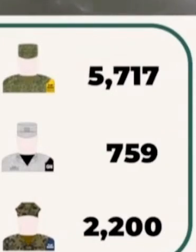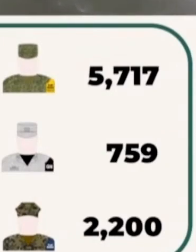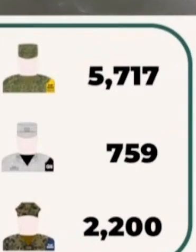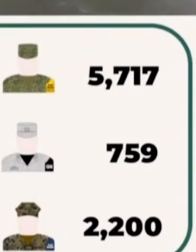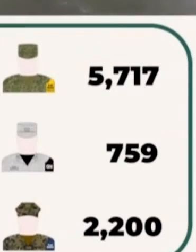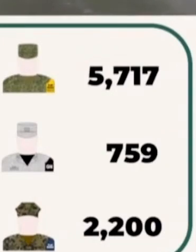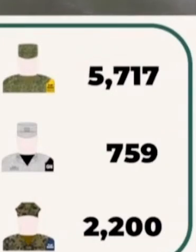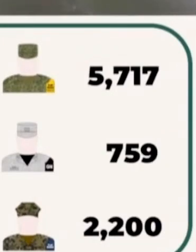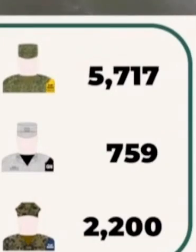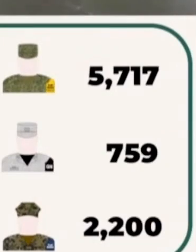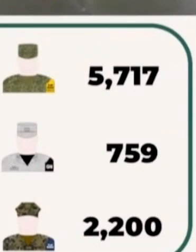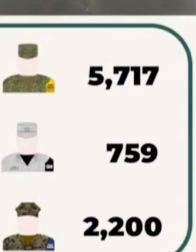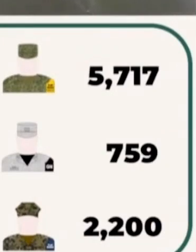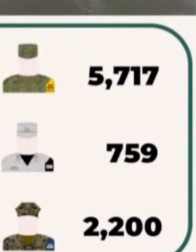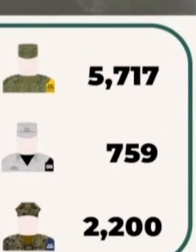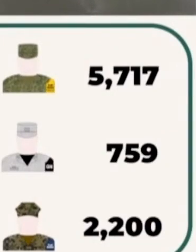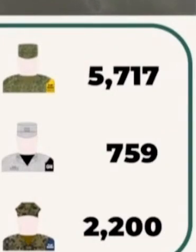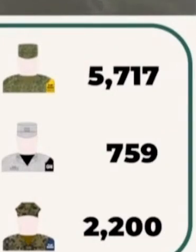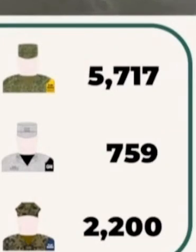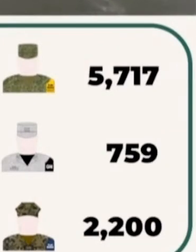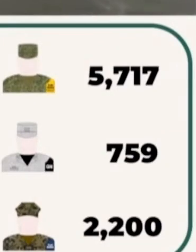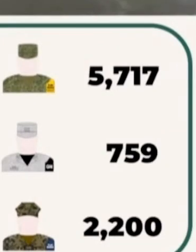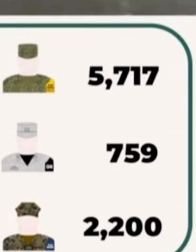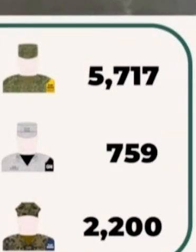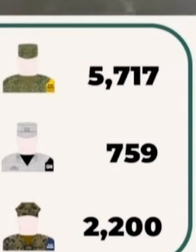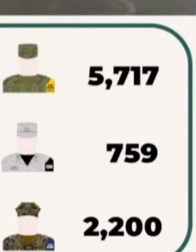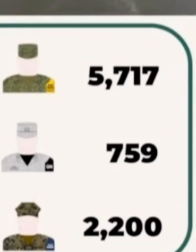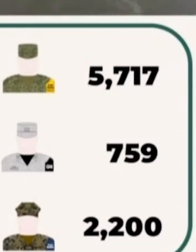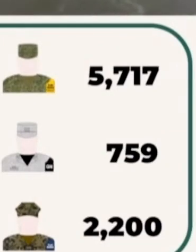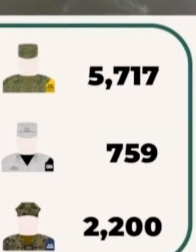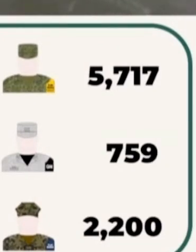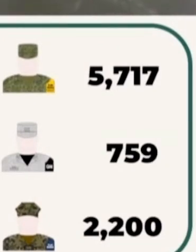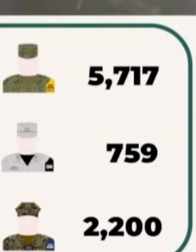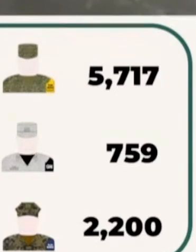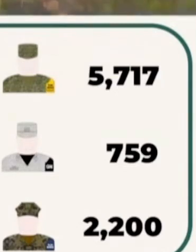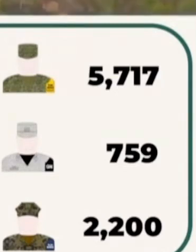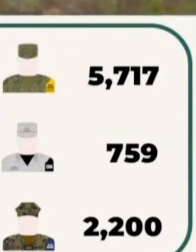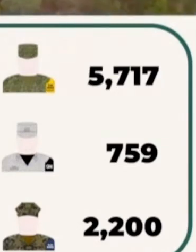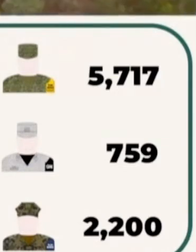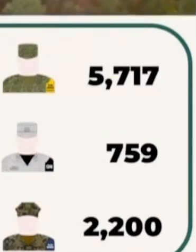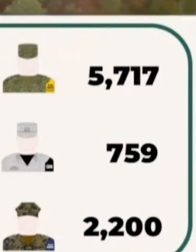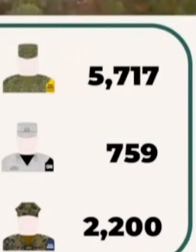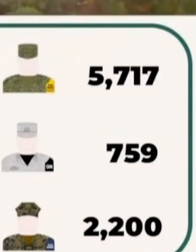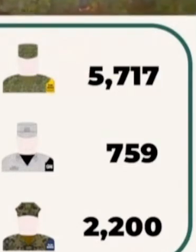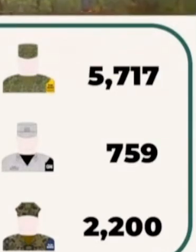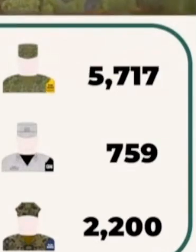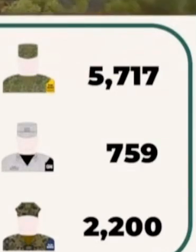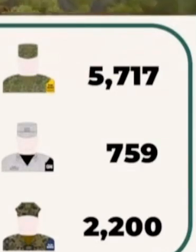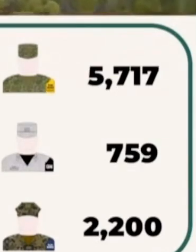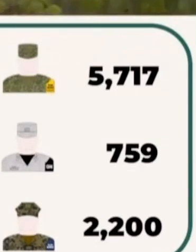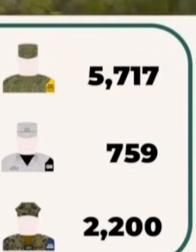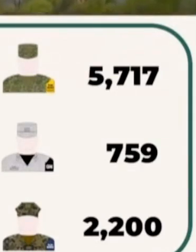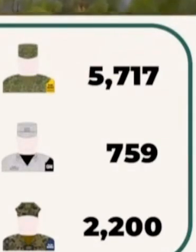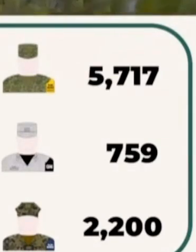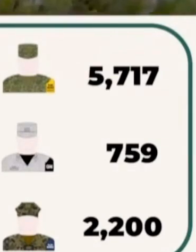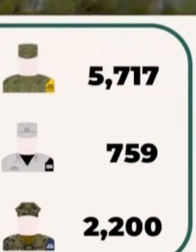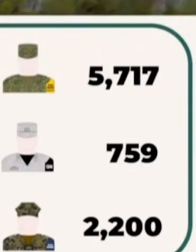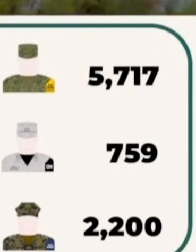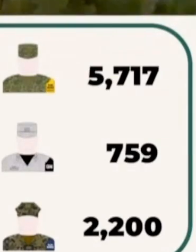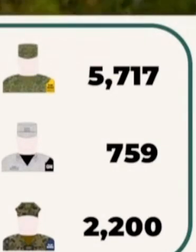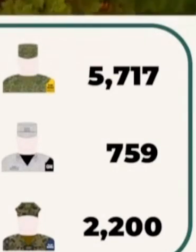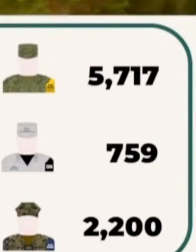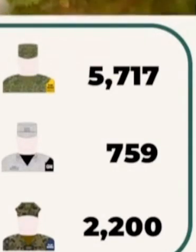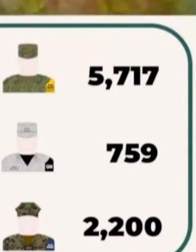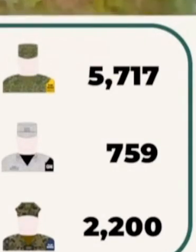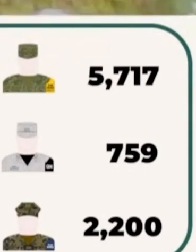empleando 8676 elementos tenemos tuvimos un frente frío 130 incendios forestales